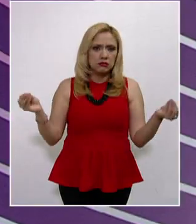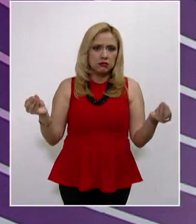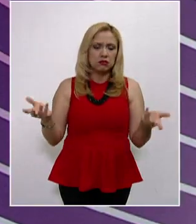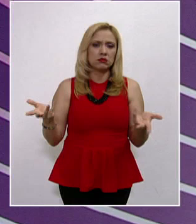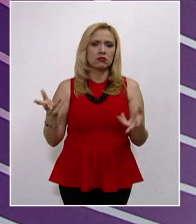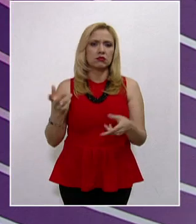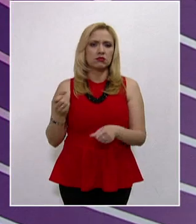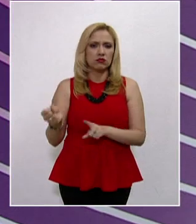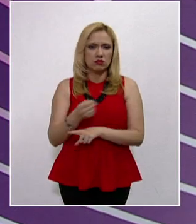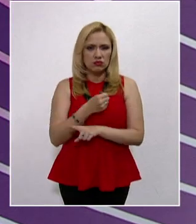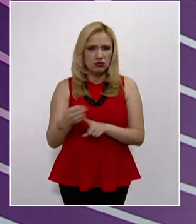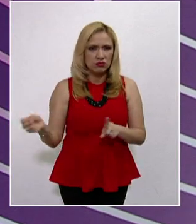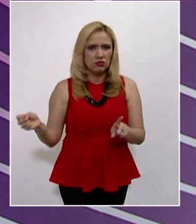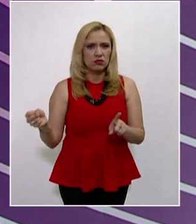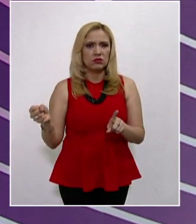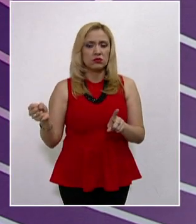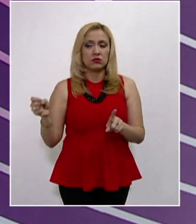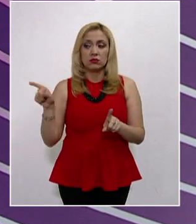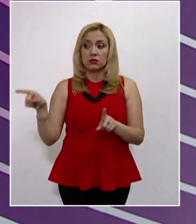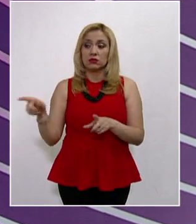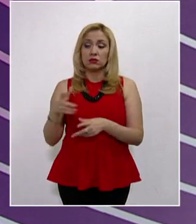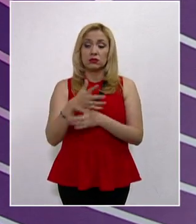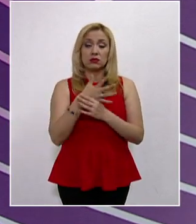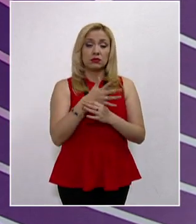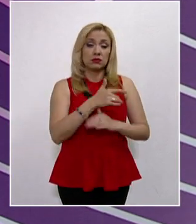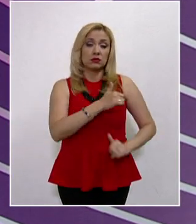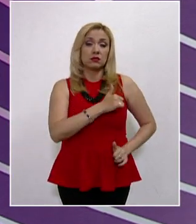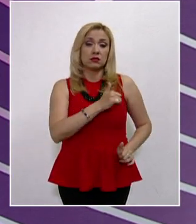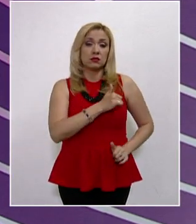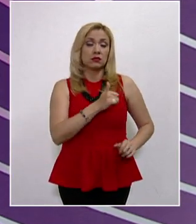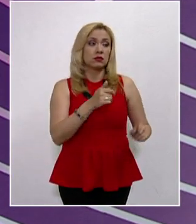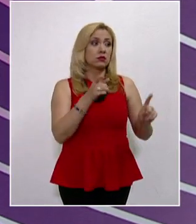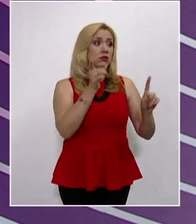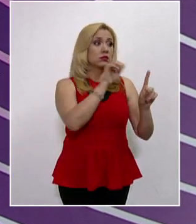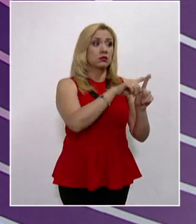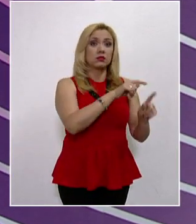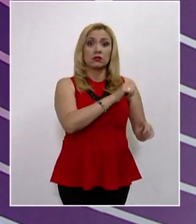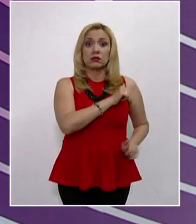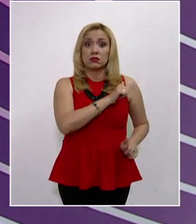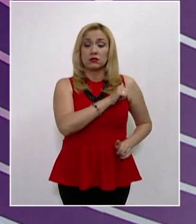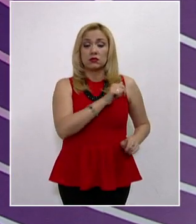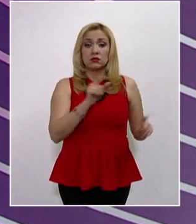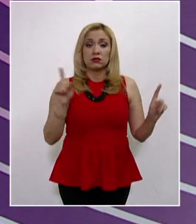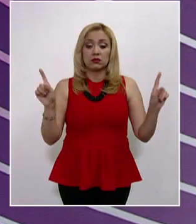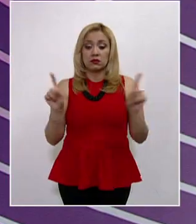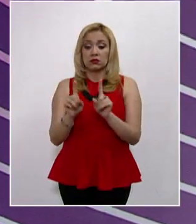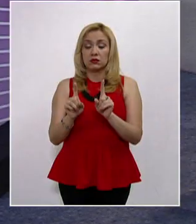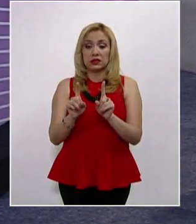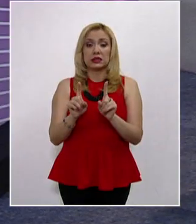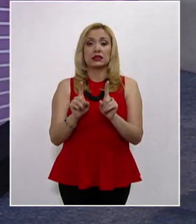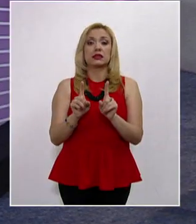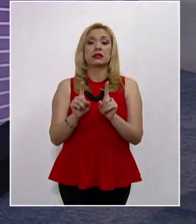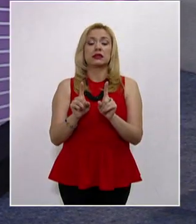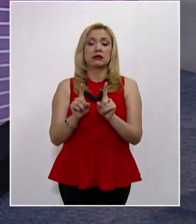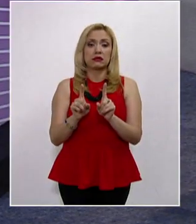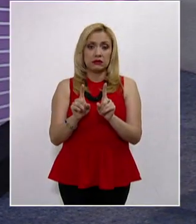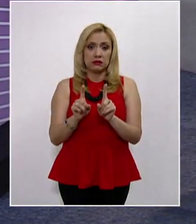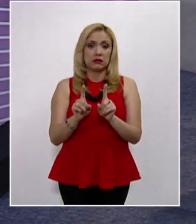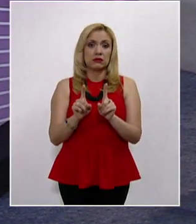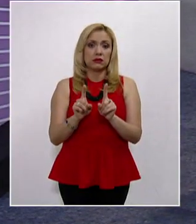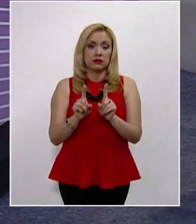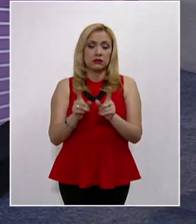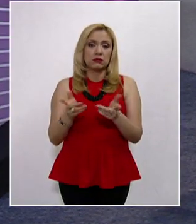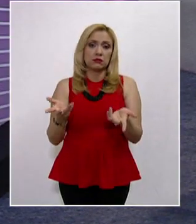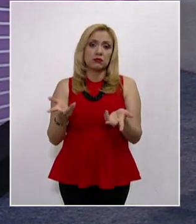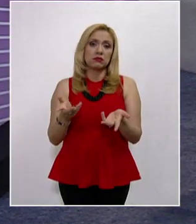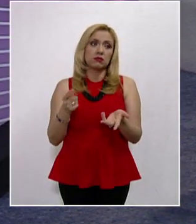acto de tortura perpetrado por un militar contra otro militar, pues se seguiría activando, digamos, en teoría,